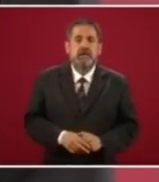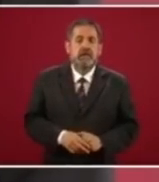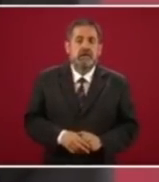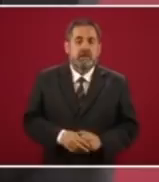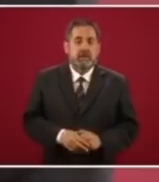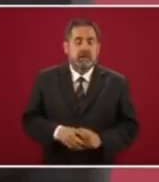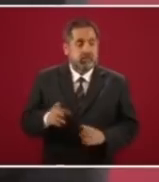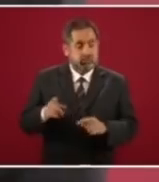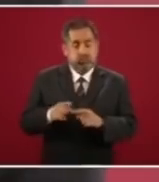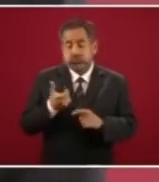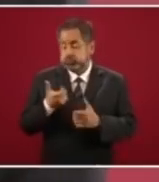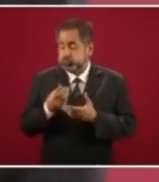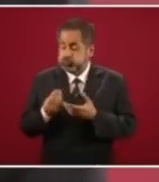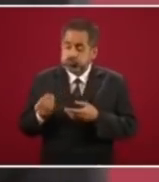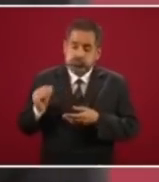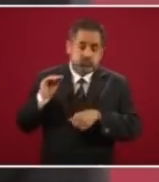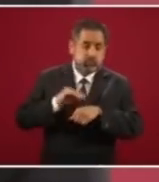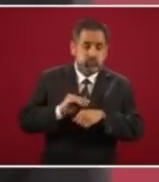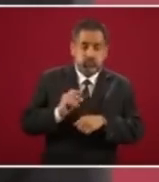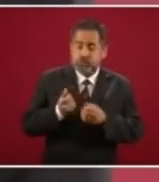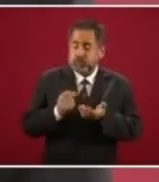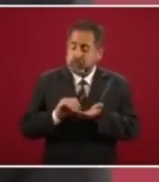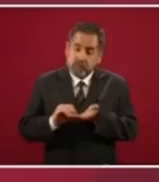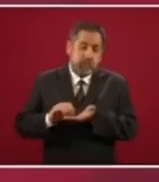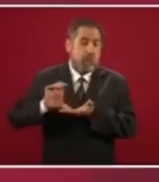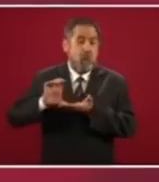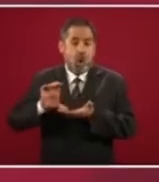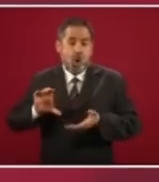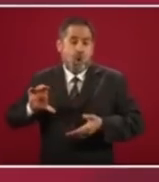Es una inversión cuantiosa.